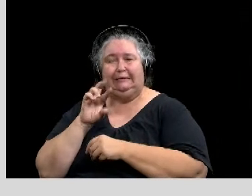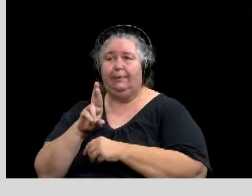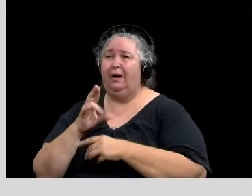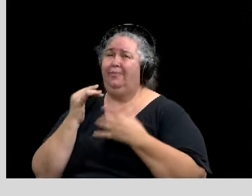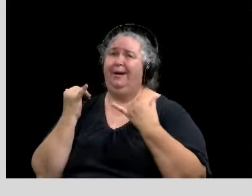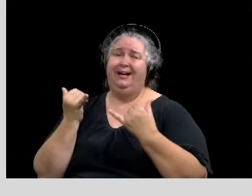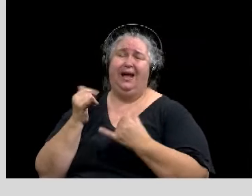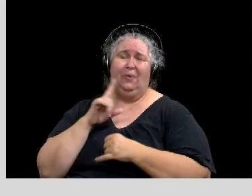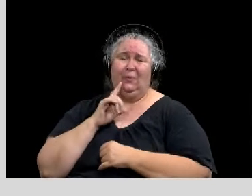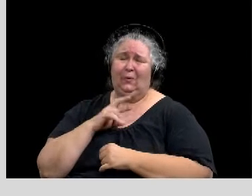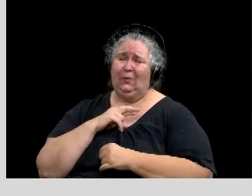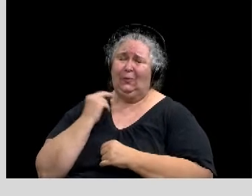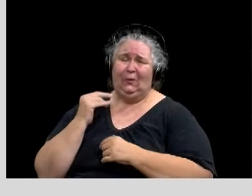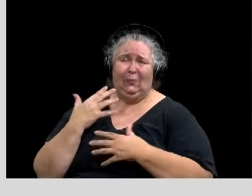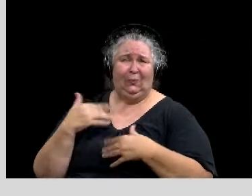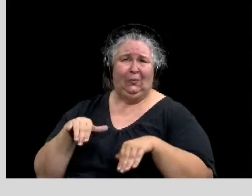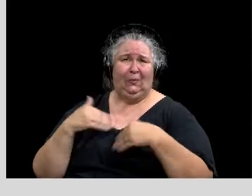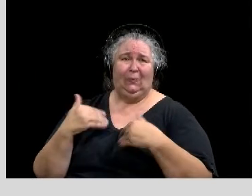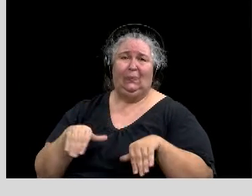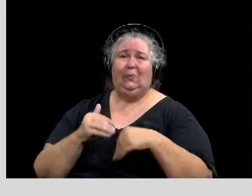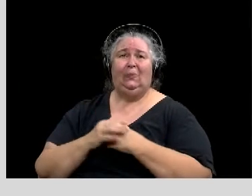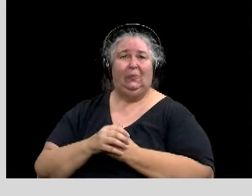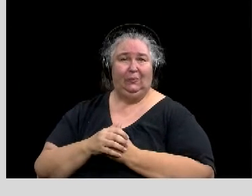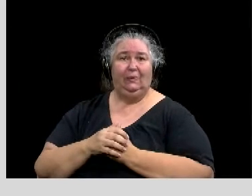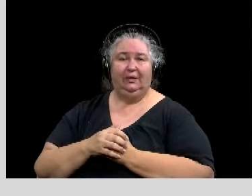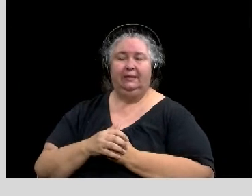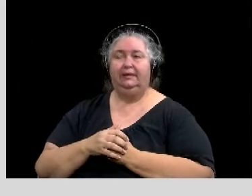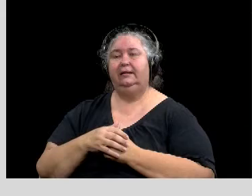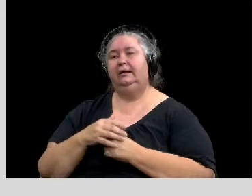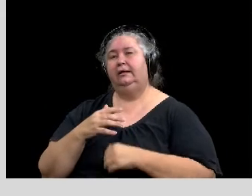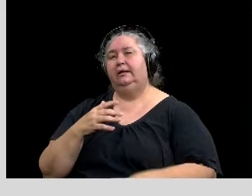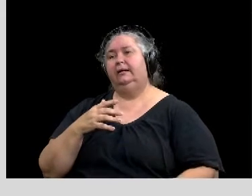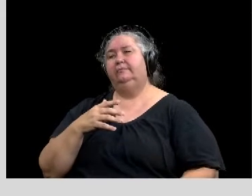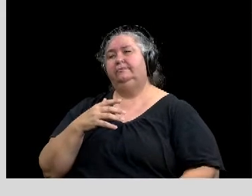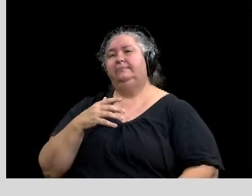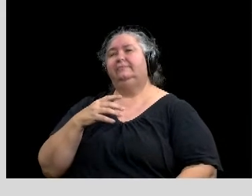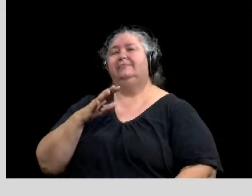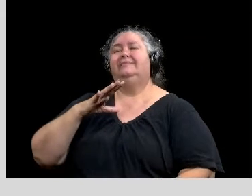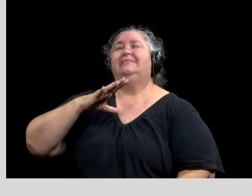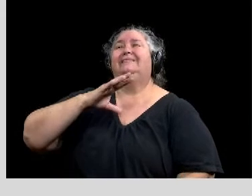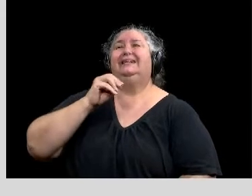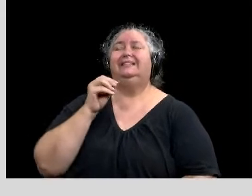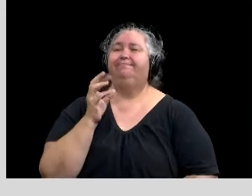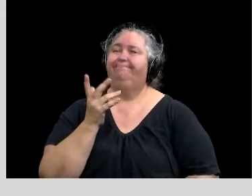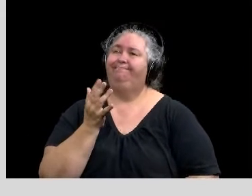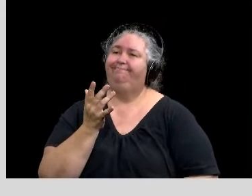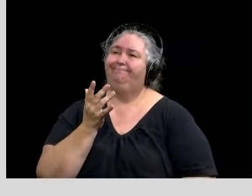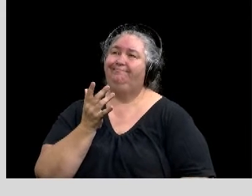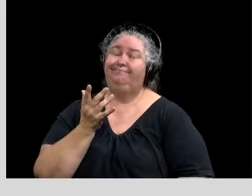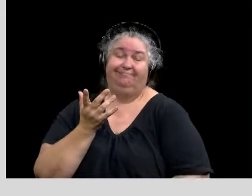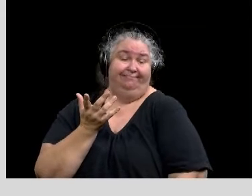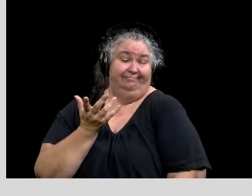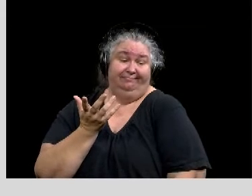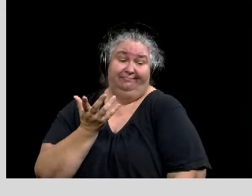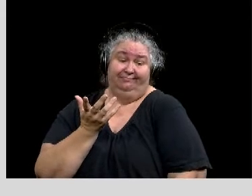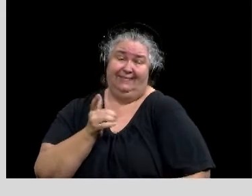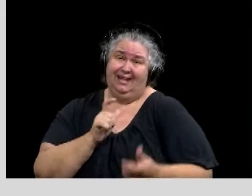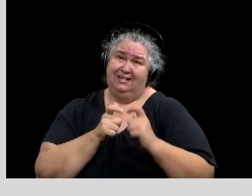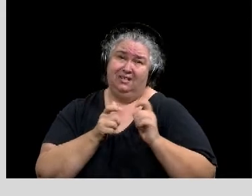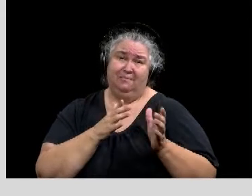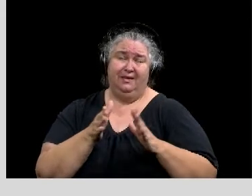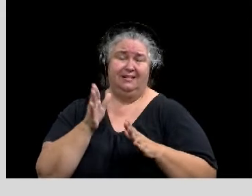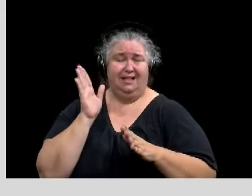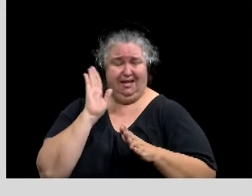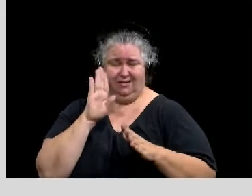mucho ella es muy arriesgo zorita y lo último que podemos hacer es ah